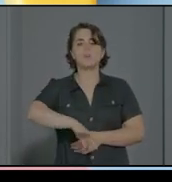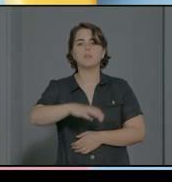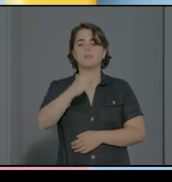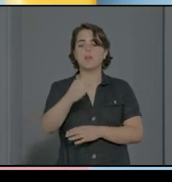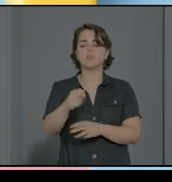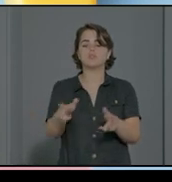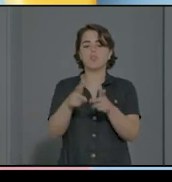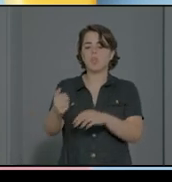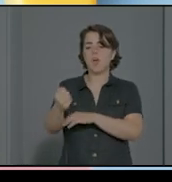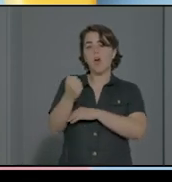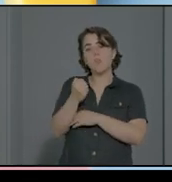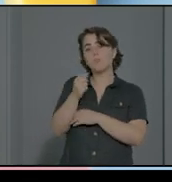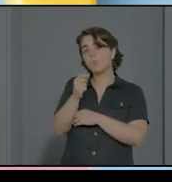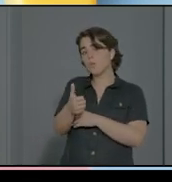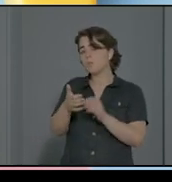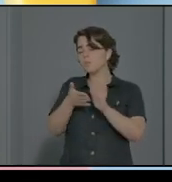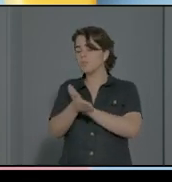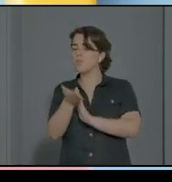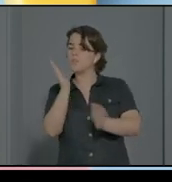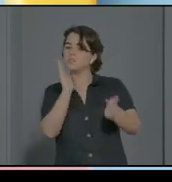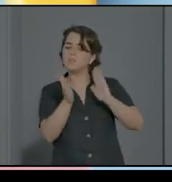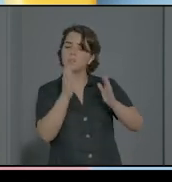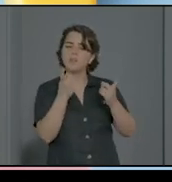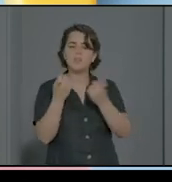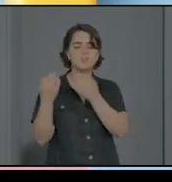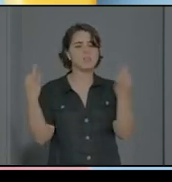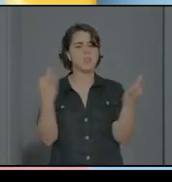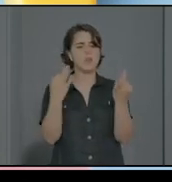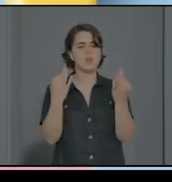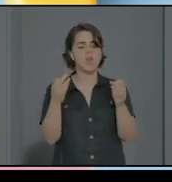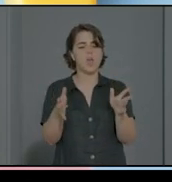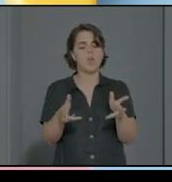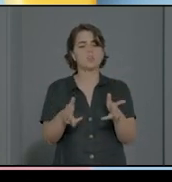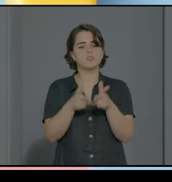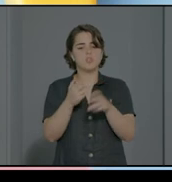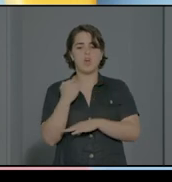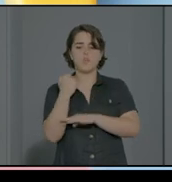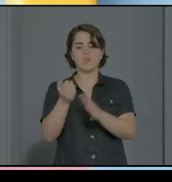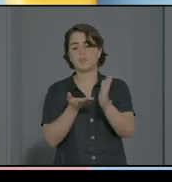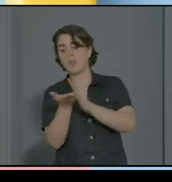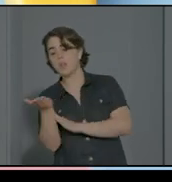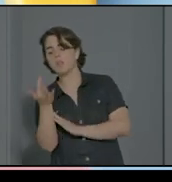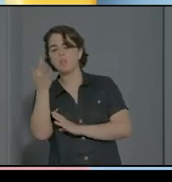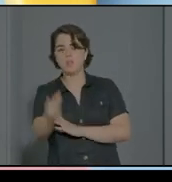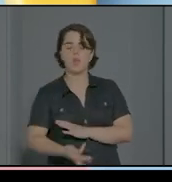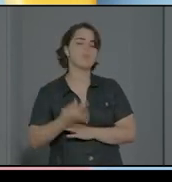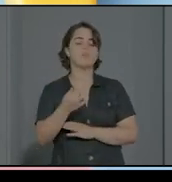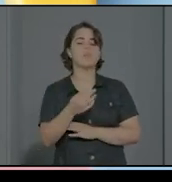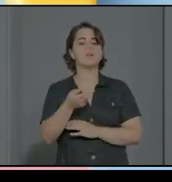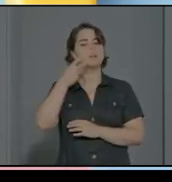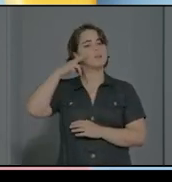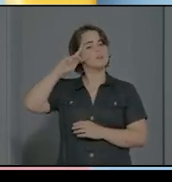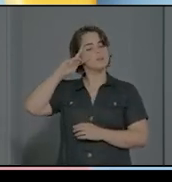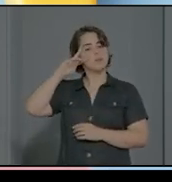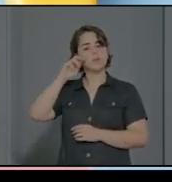que crear una especie de apoyo social alternativo y valorizar más las experiencias